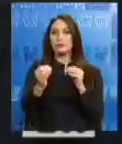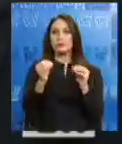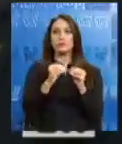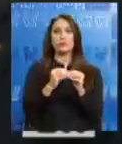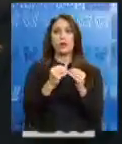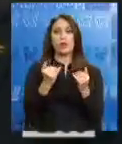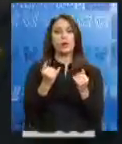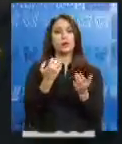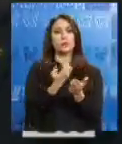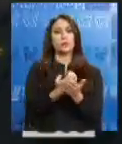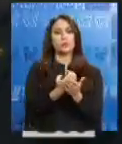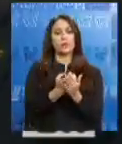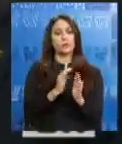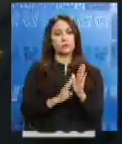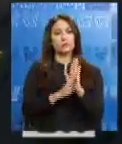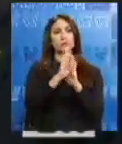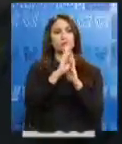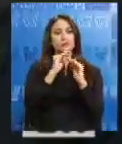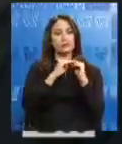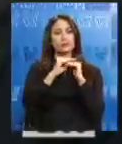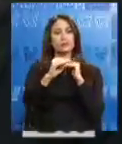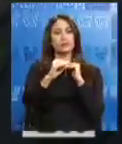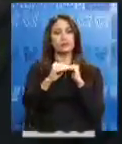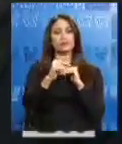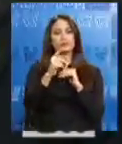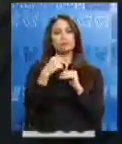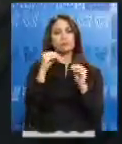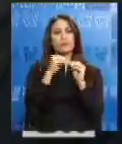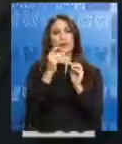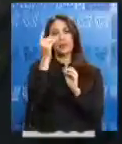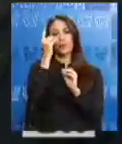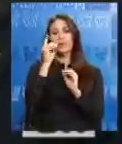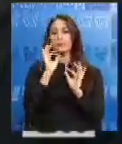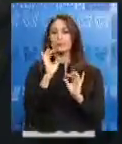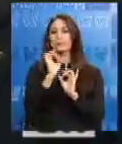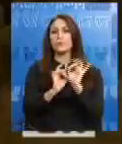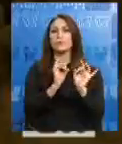estamos dejando una economía en crecimiento, estabilizada y con un coeficiente de deuda PIB perfectamente manejable.